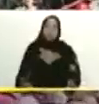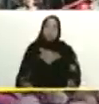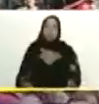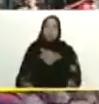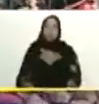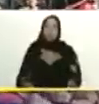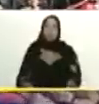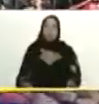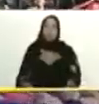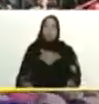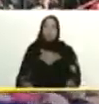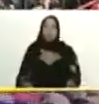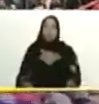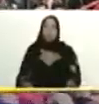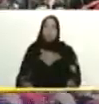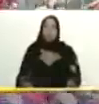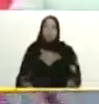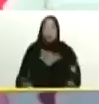Señor Creador.